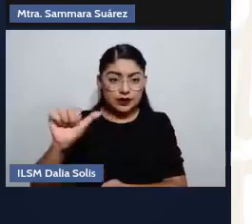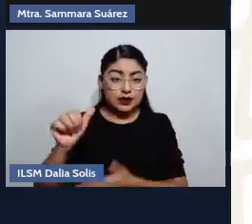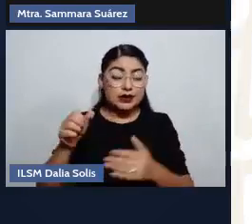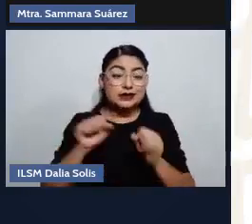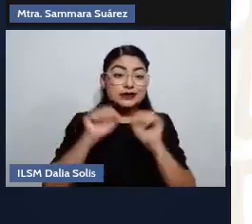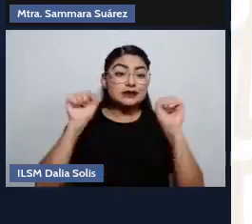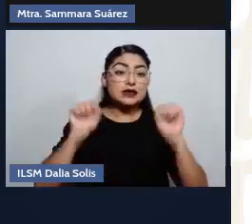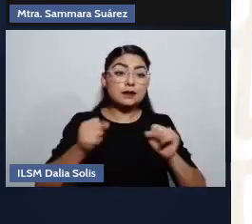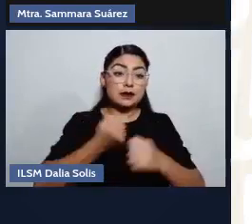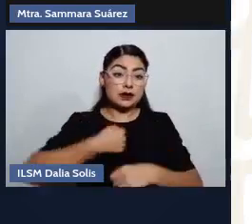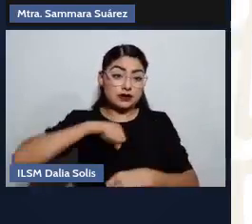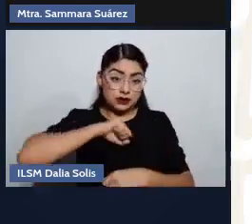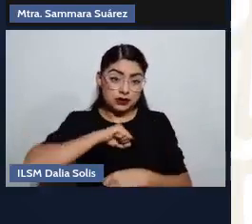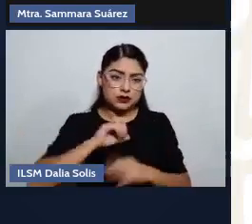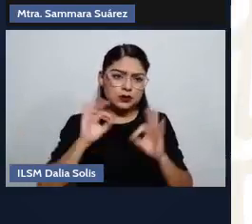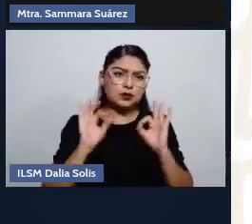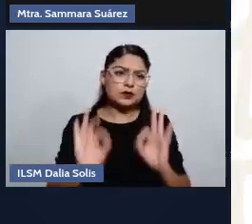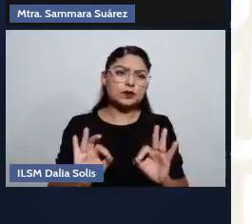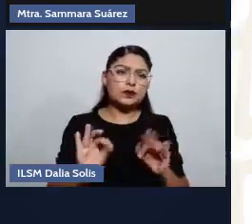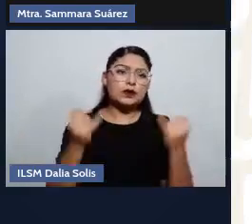Entonces,